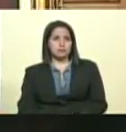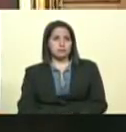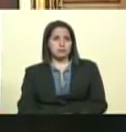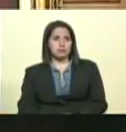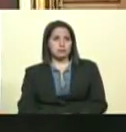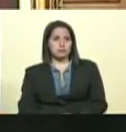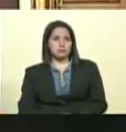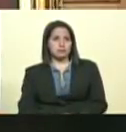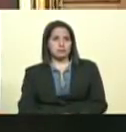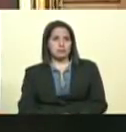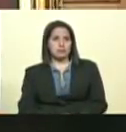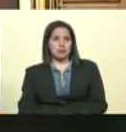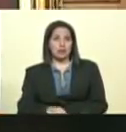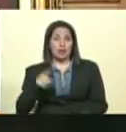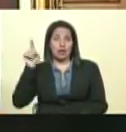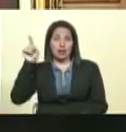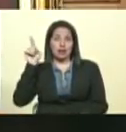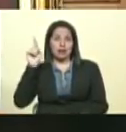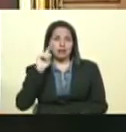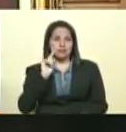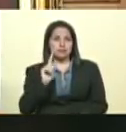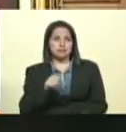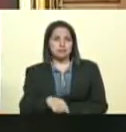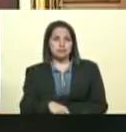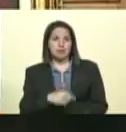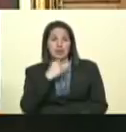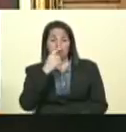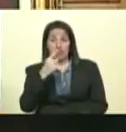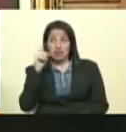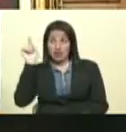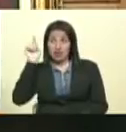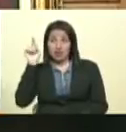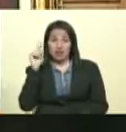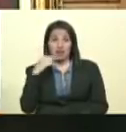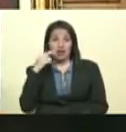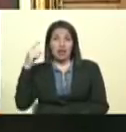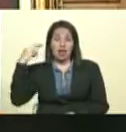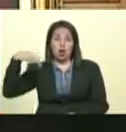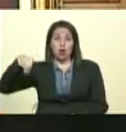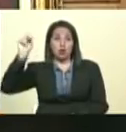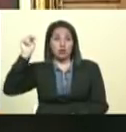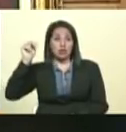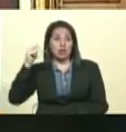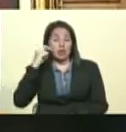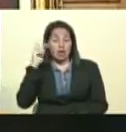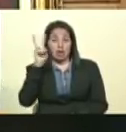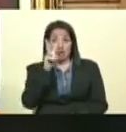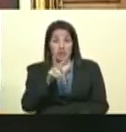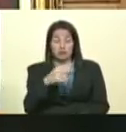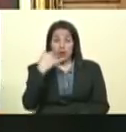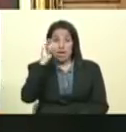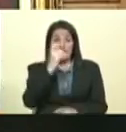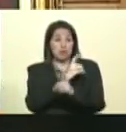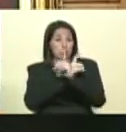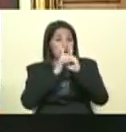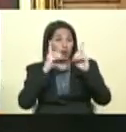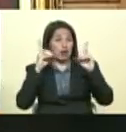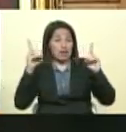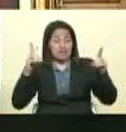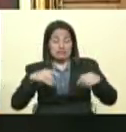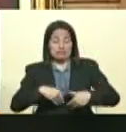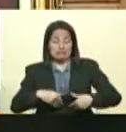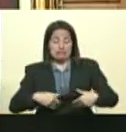aquel, no lo vamos a nombrar, aquel. Diga lo que diga aquel en el norte. Venezuela tiene una democracia pujante,